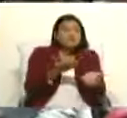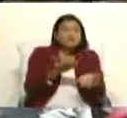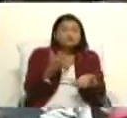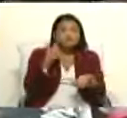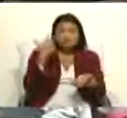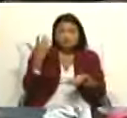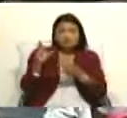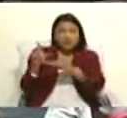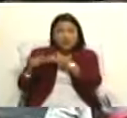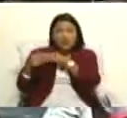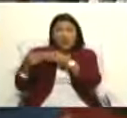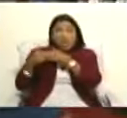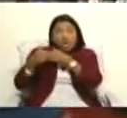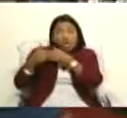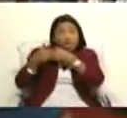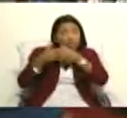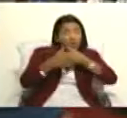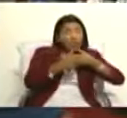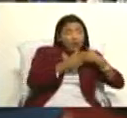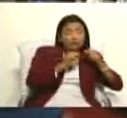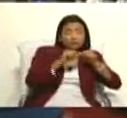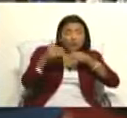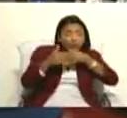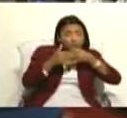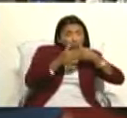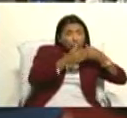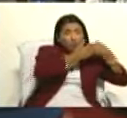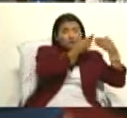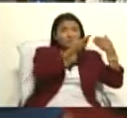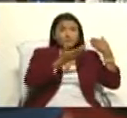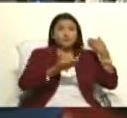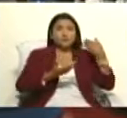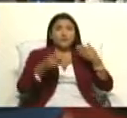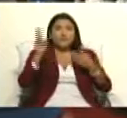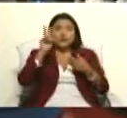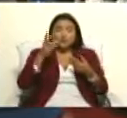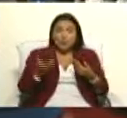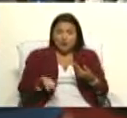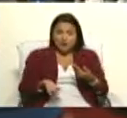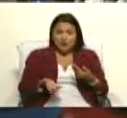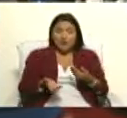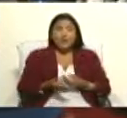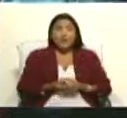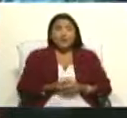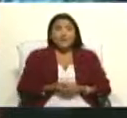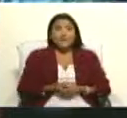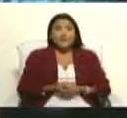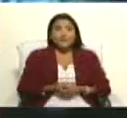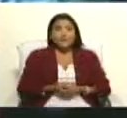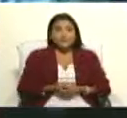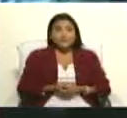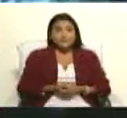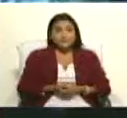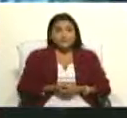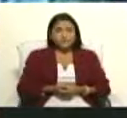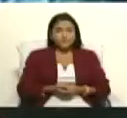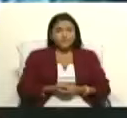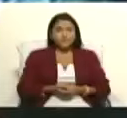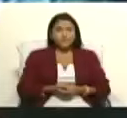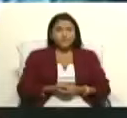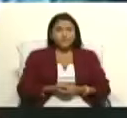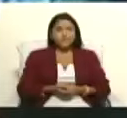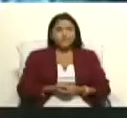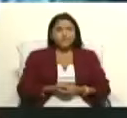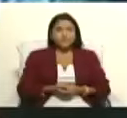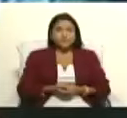constantes agresiones ante las constantes provocaciones ante las constantes provocaciones del gobierno